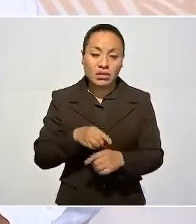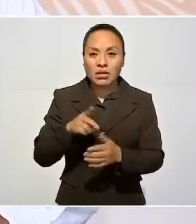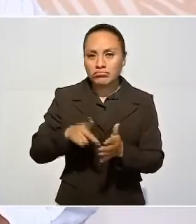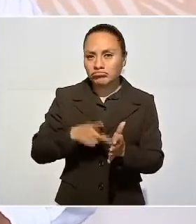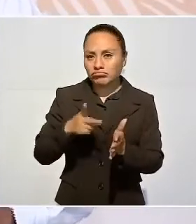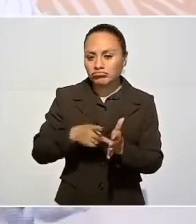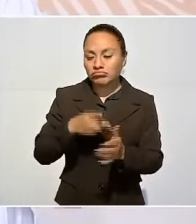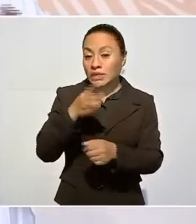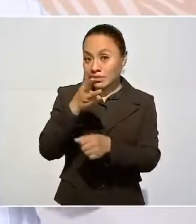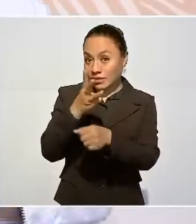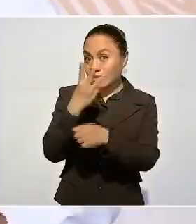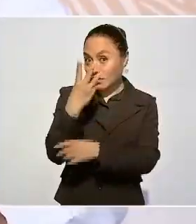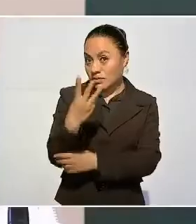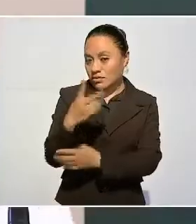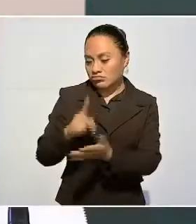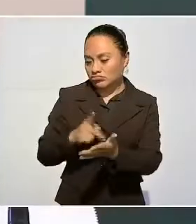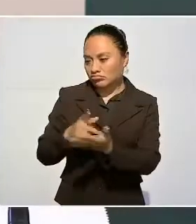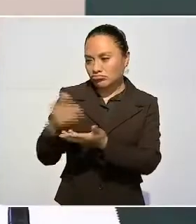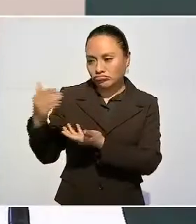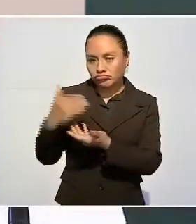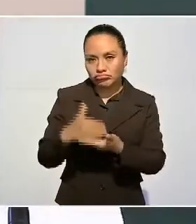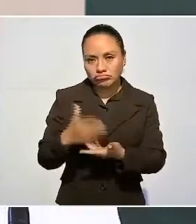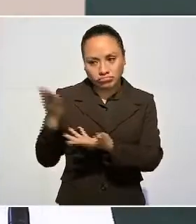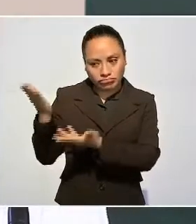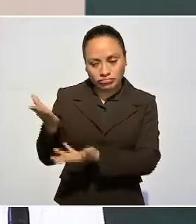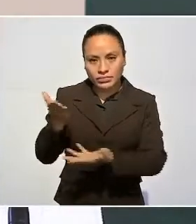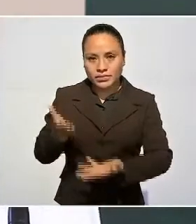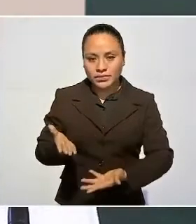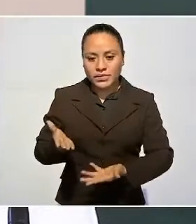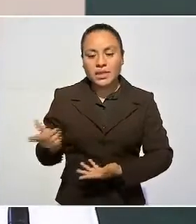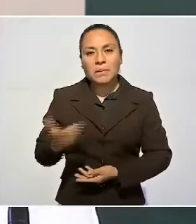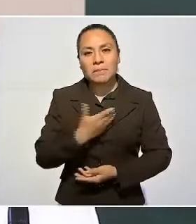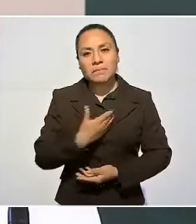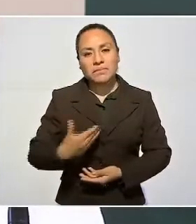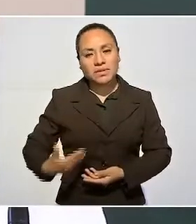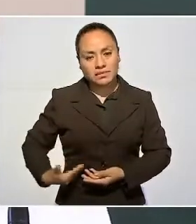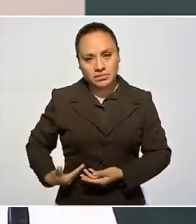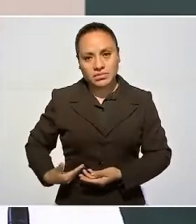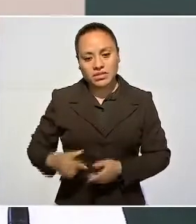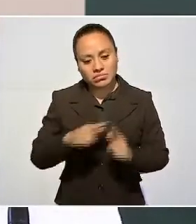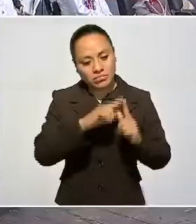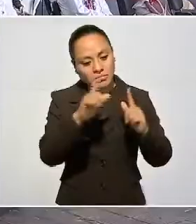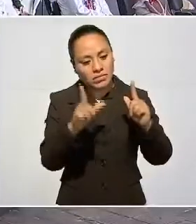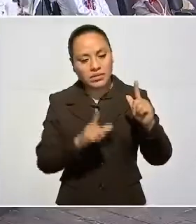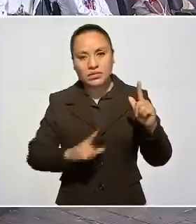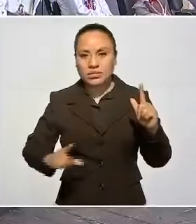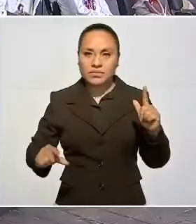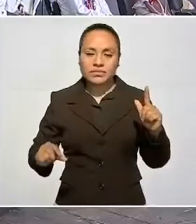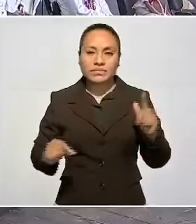ocasión con la presencia del presidente de la República.